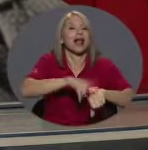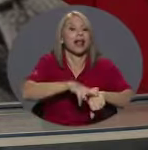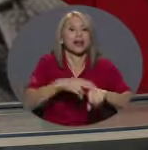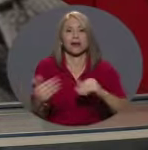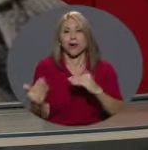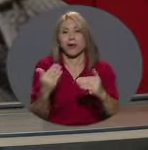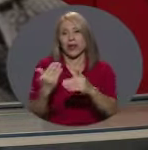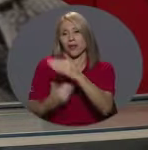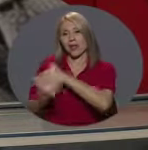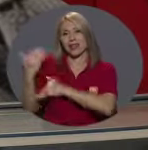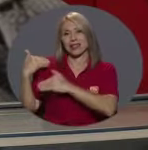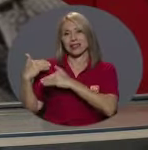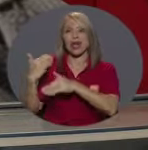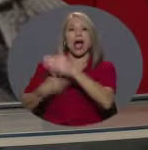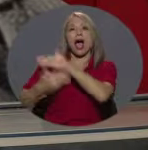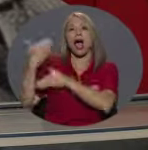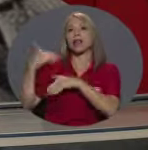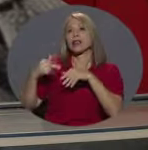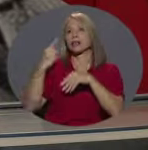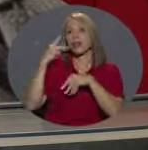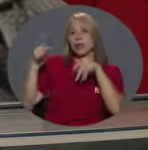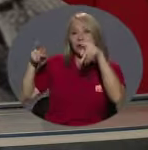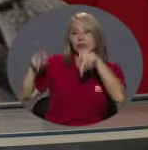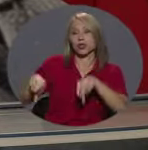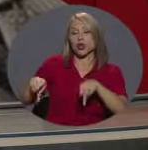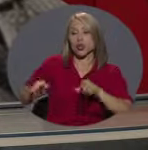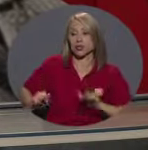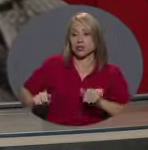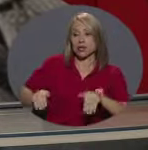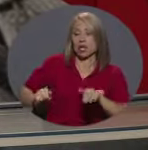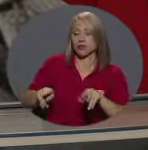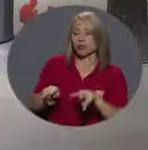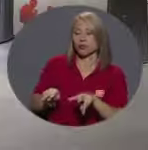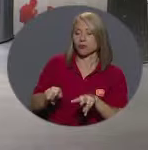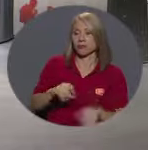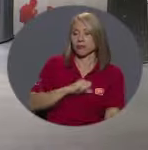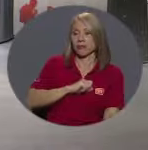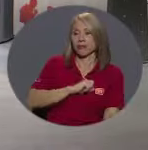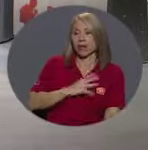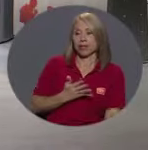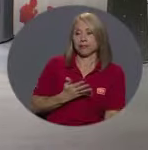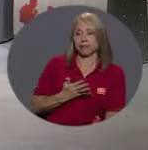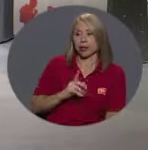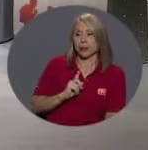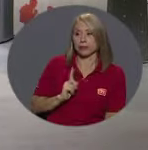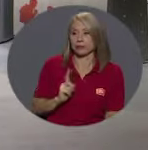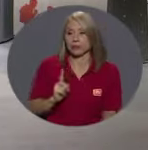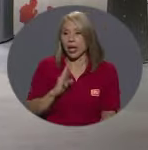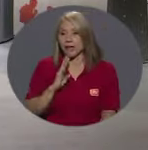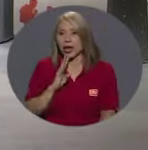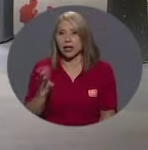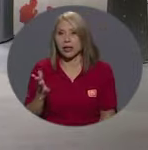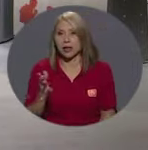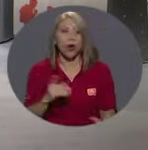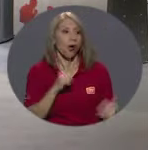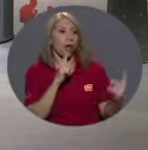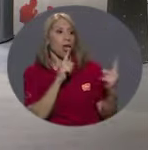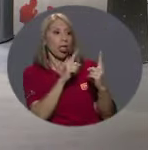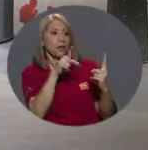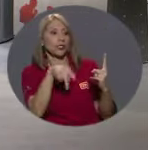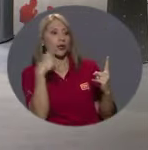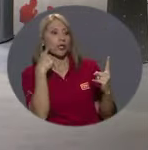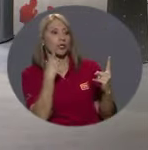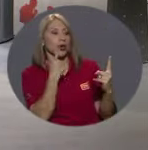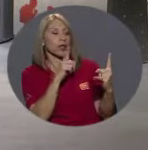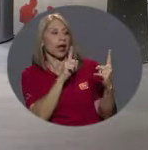que antes, donde veíamos, no sé, una persona usuaria de silla de ruedas y nos daba miedo, no sabíamos cómo hablarle. Una persona